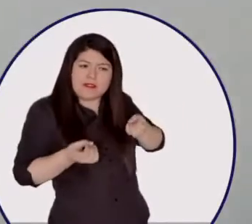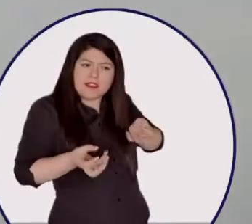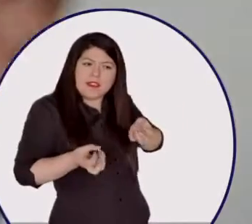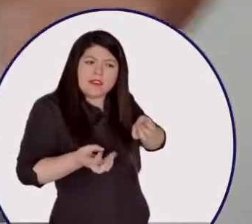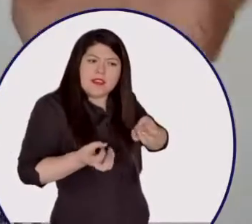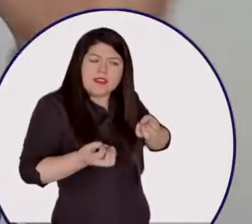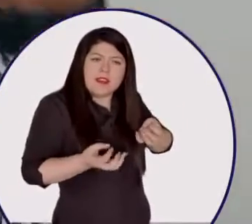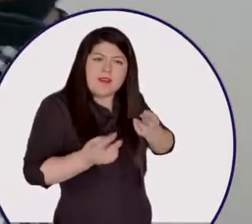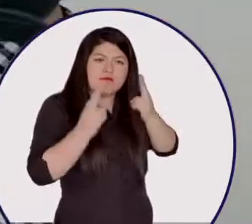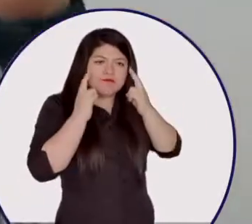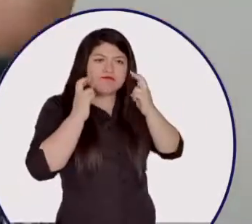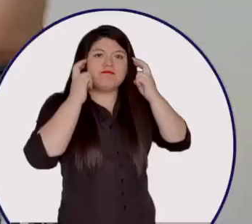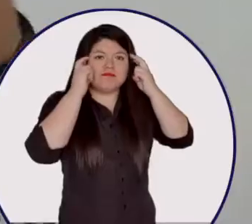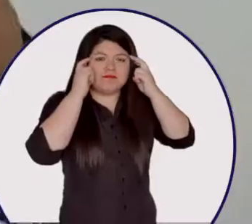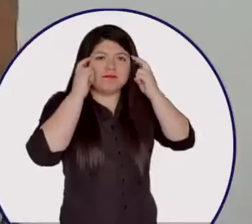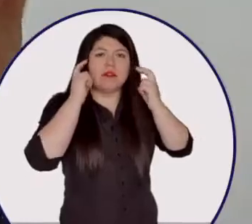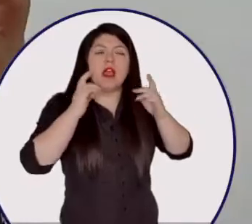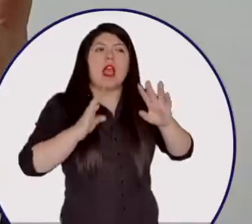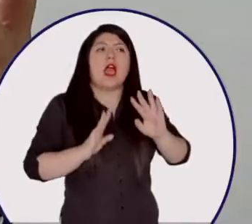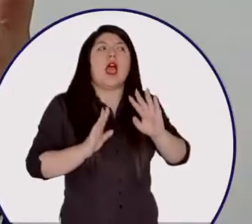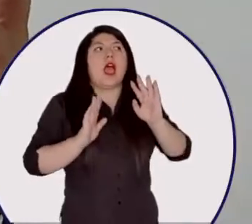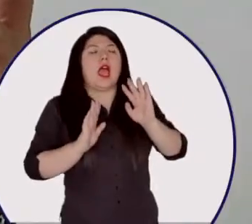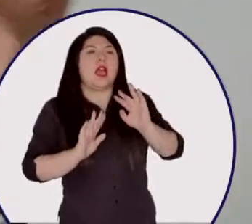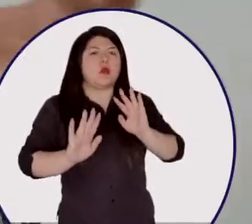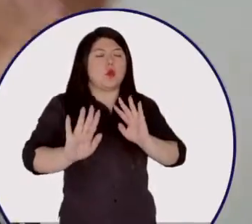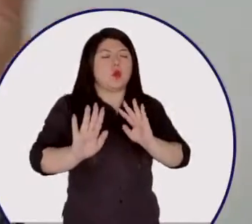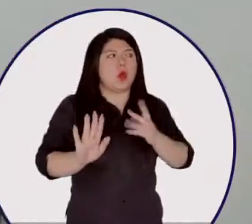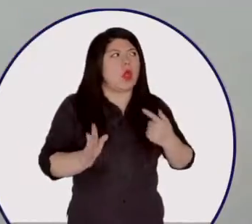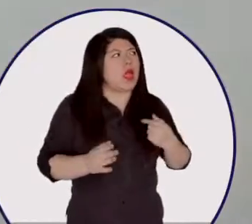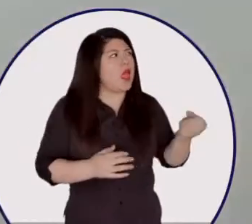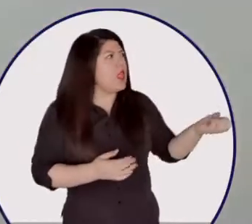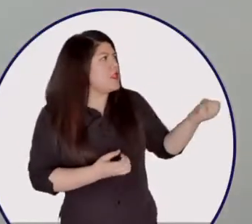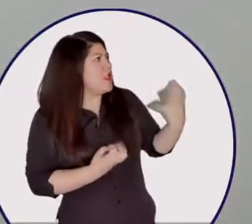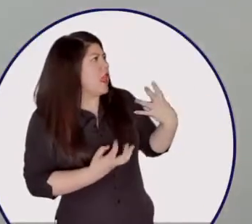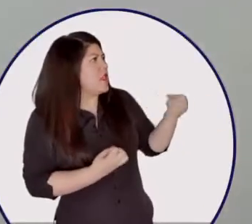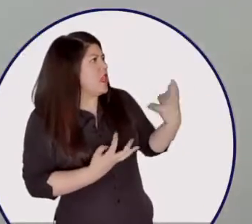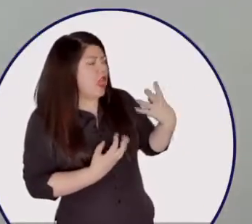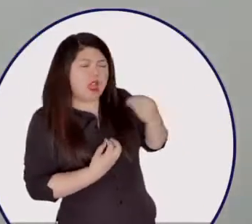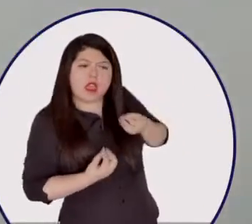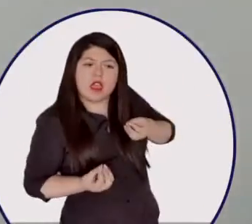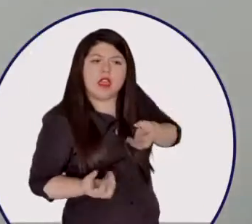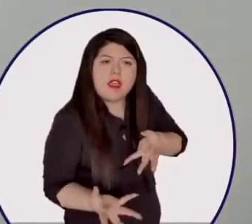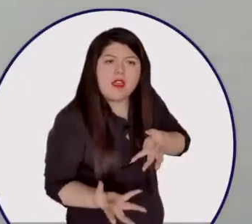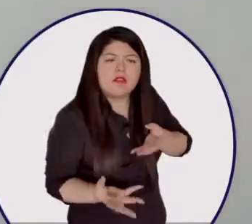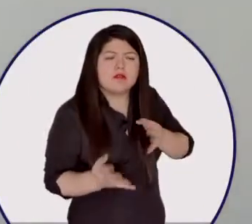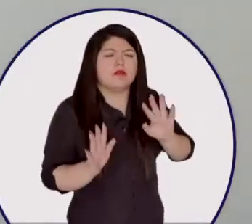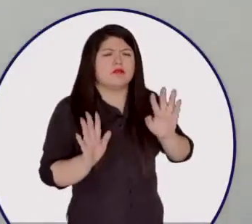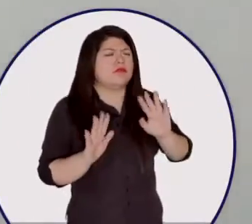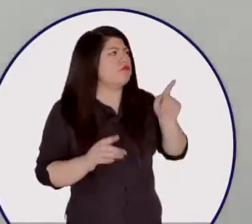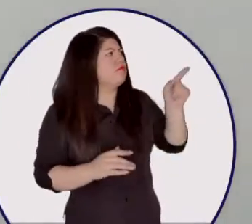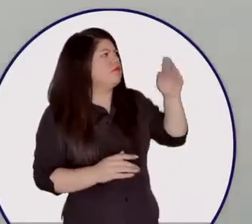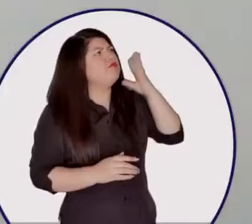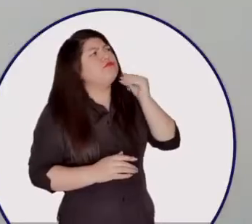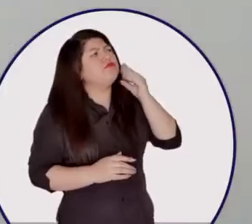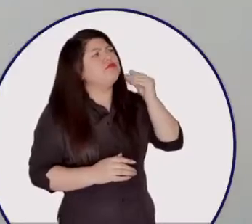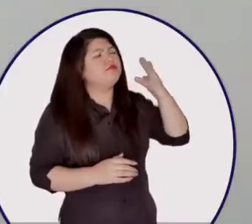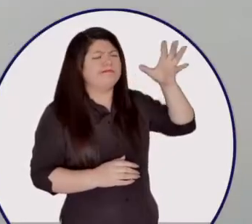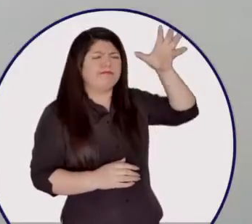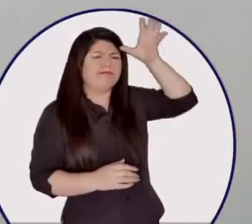no esperar que exista esa receta que viene de afuera y que se le da a un experto que no tiene que ver con el aula de